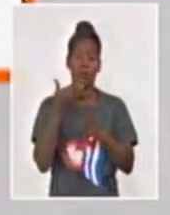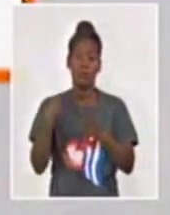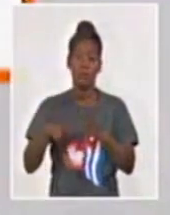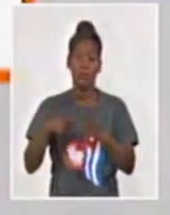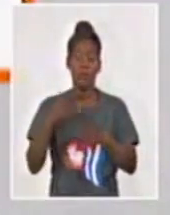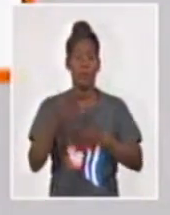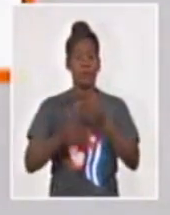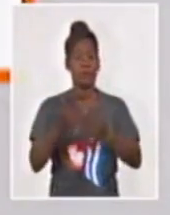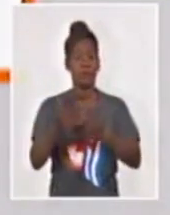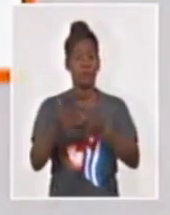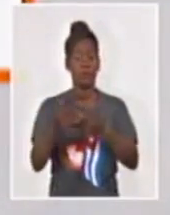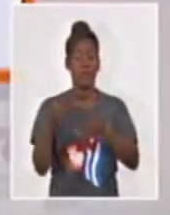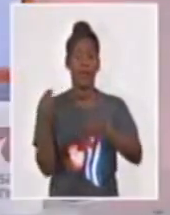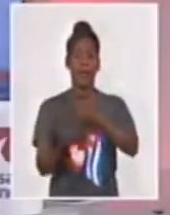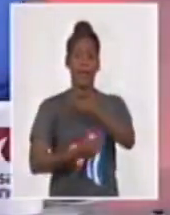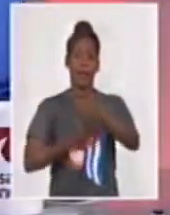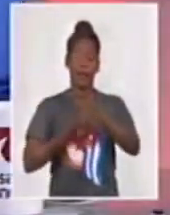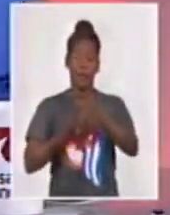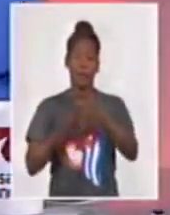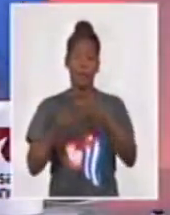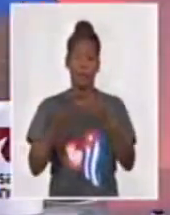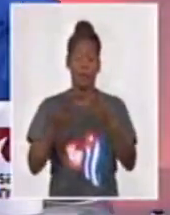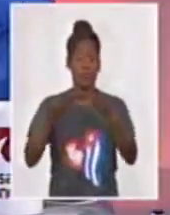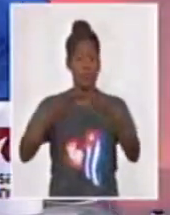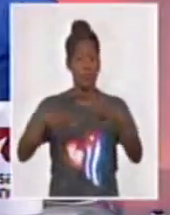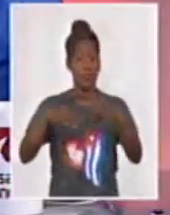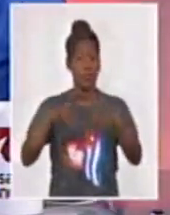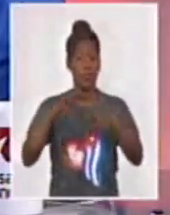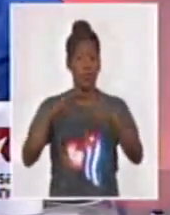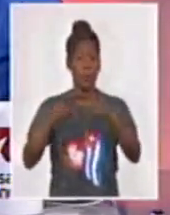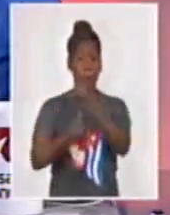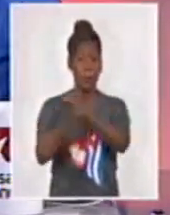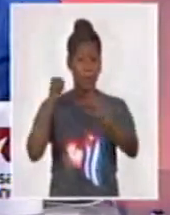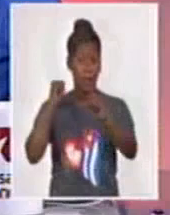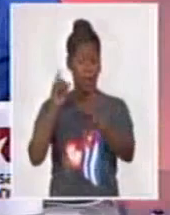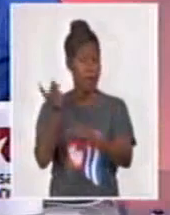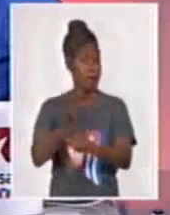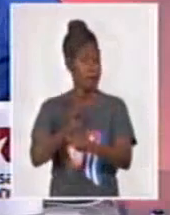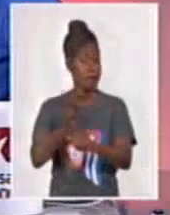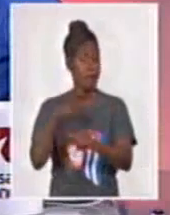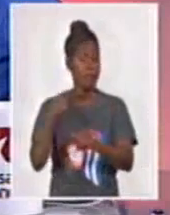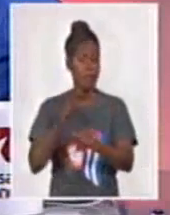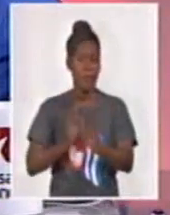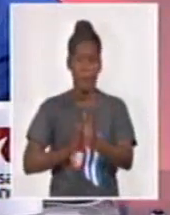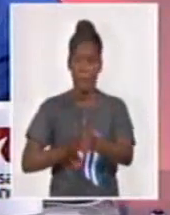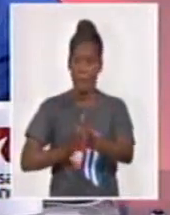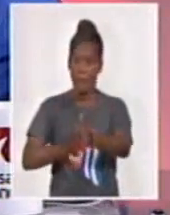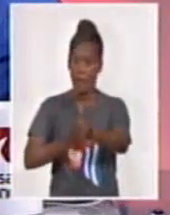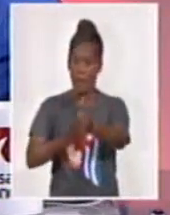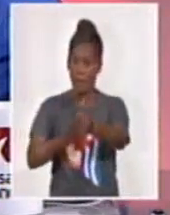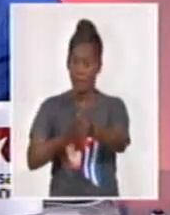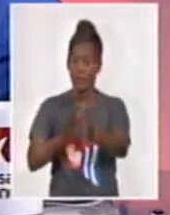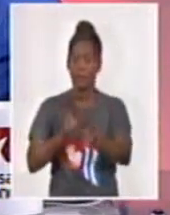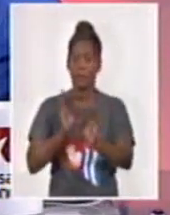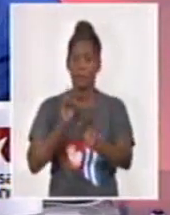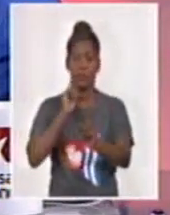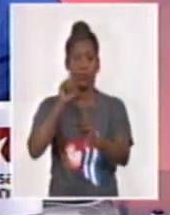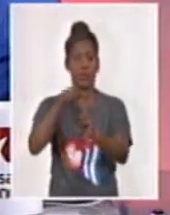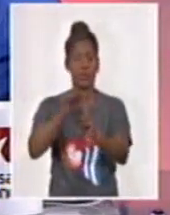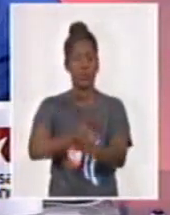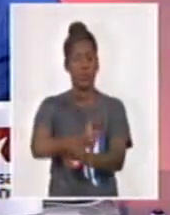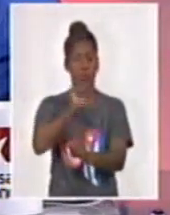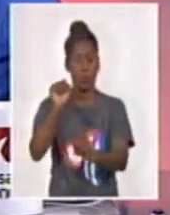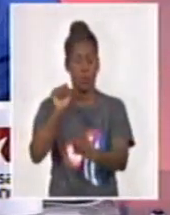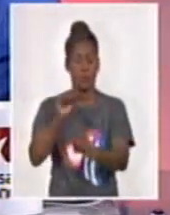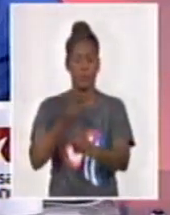con la situación epidemiológica que pueda mostrar la provincia. Para ello es importante informarle a nuestro pueblo que,